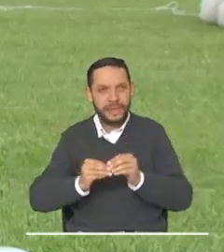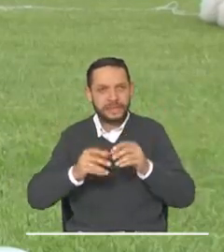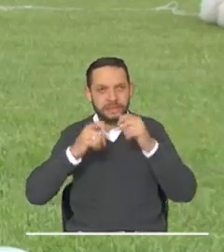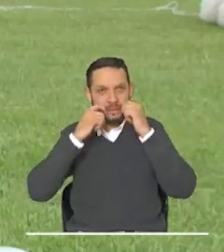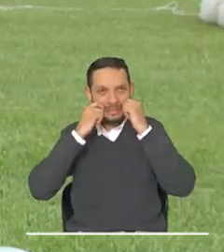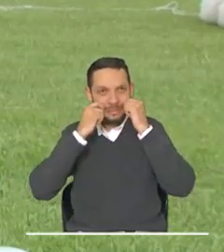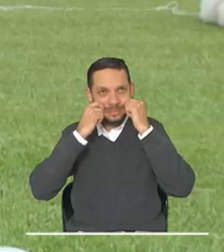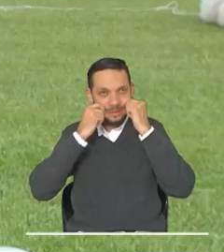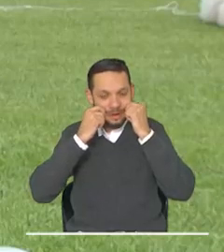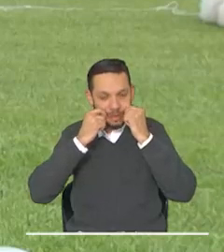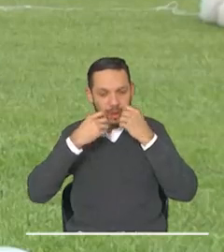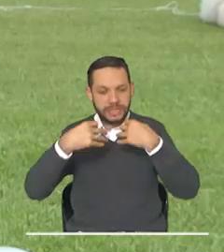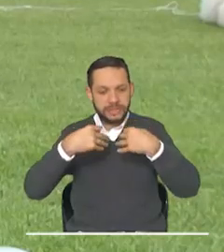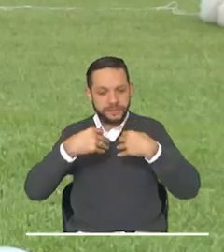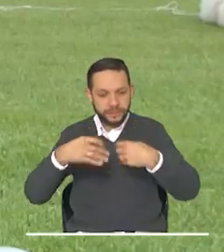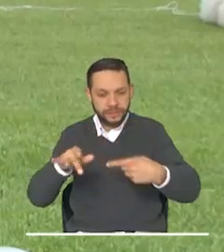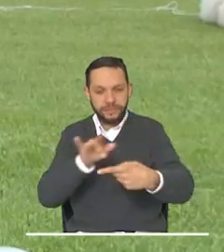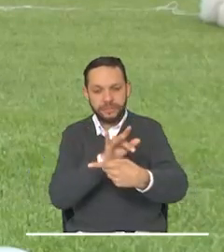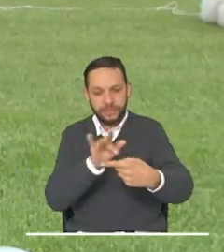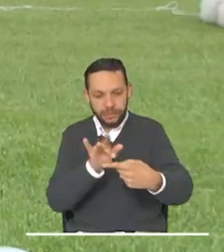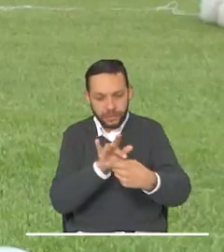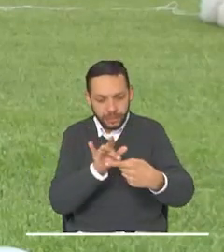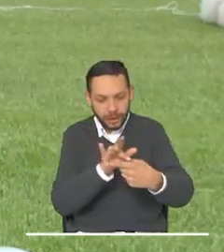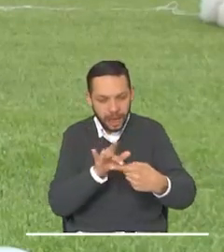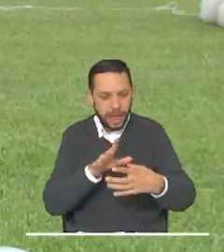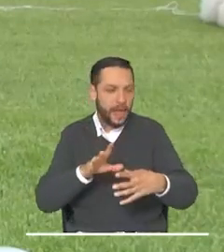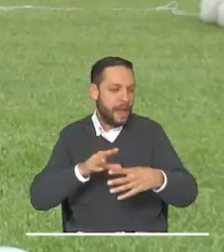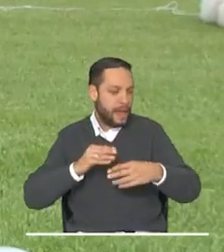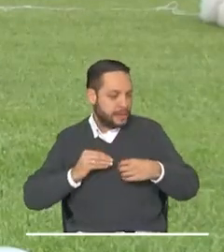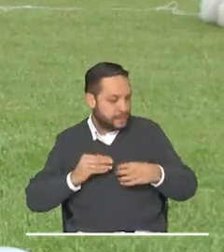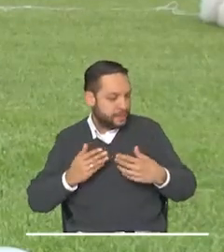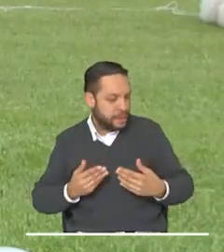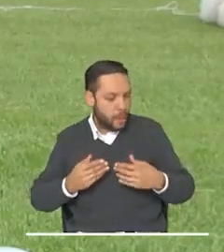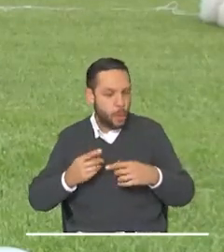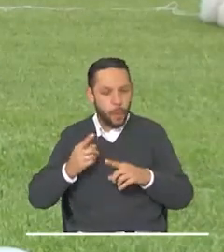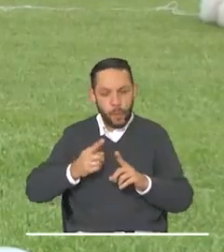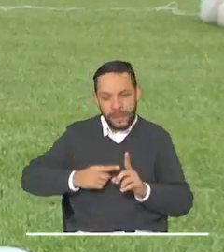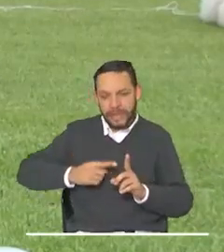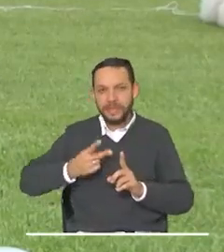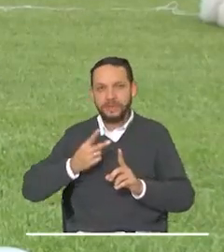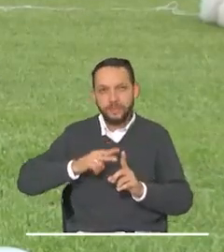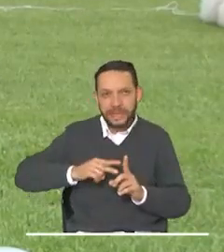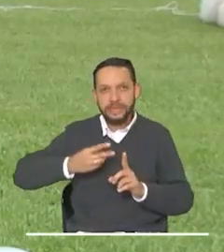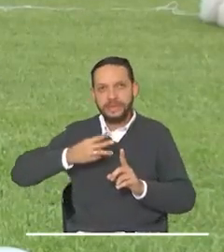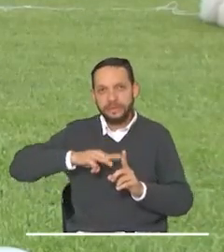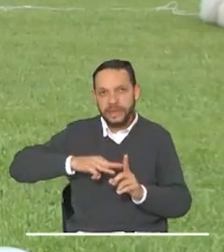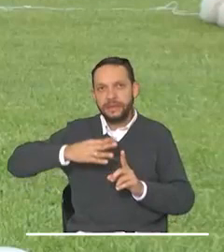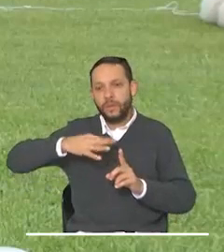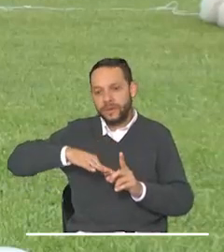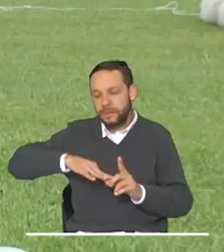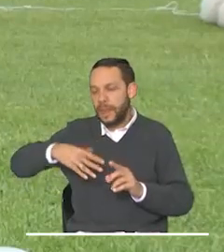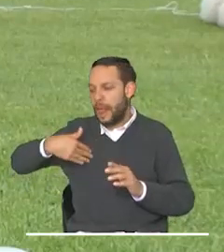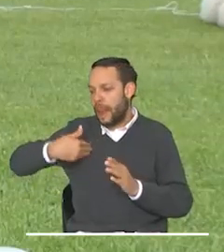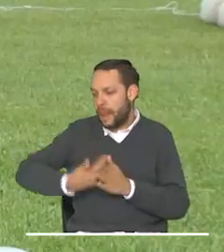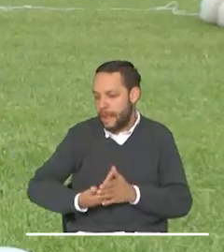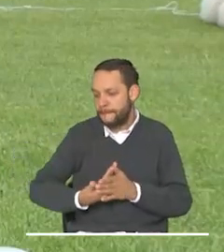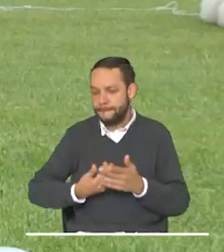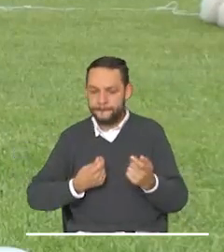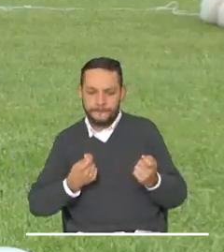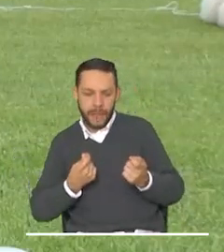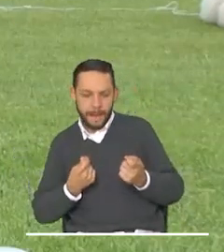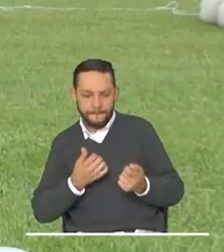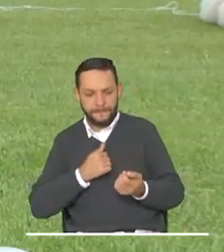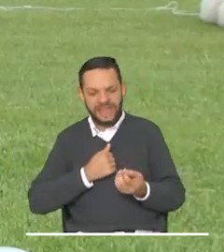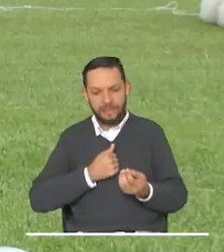claramente ella reconoce que viene hace unos meses con una cantidad de dificultades con su autoconcepto